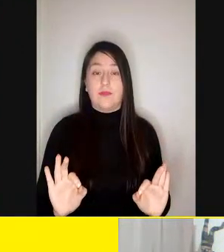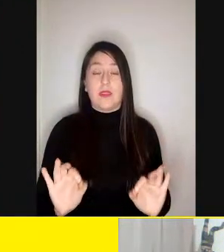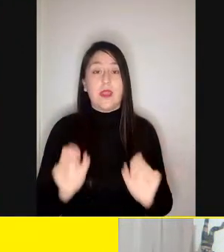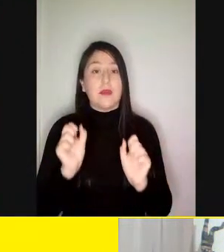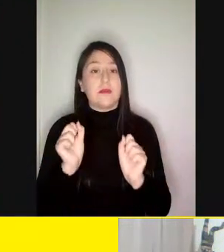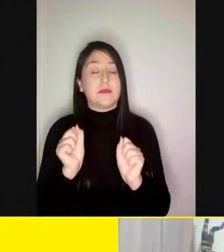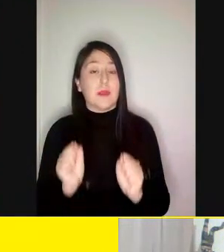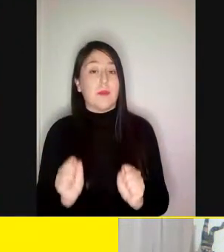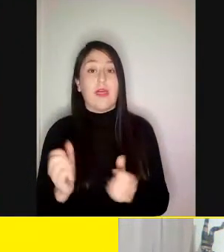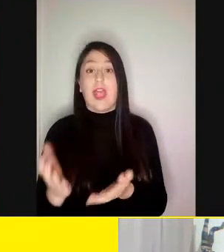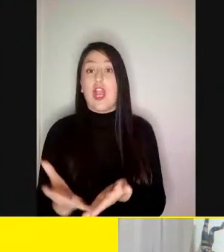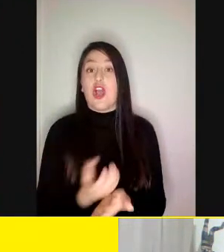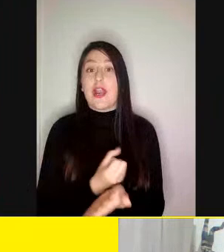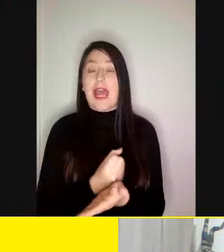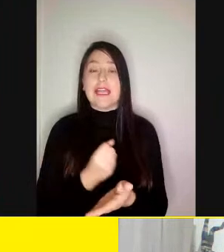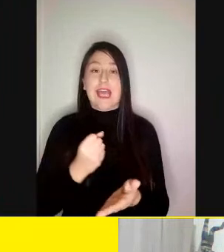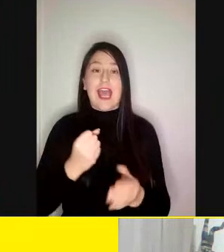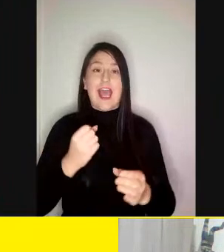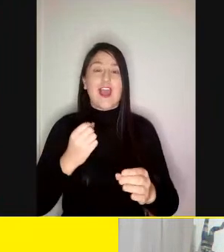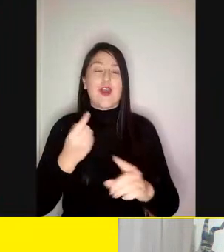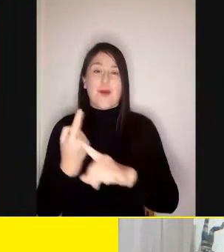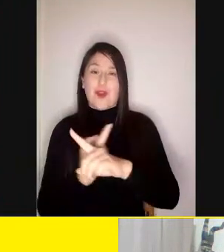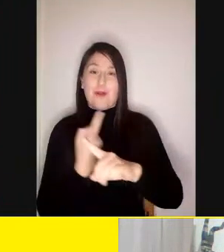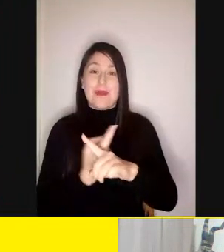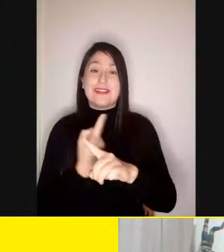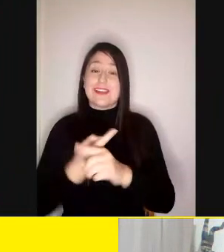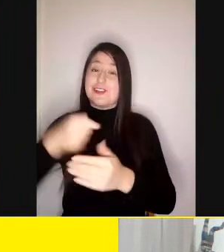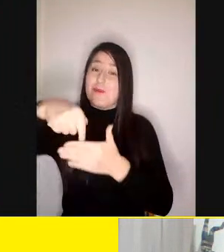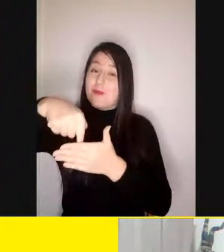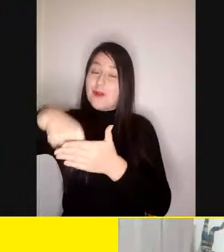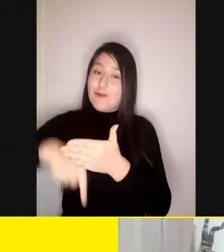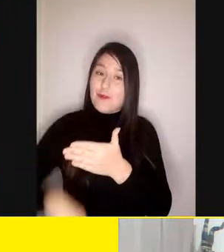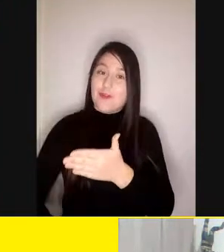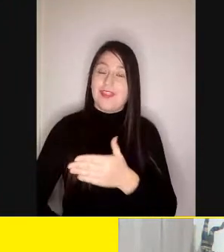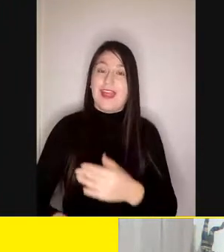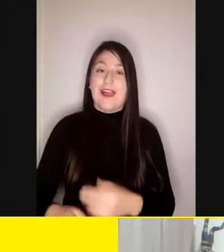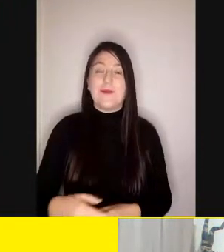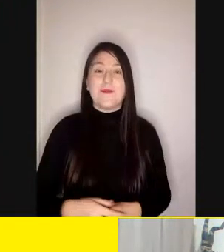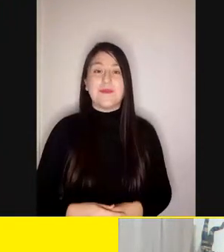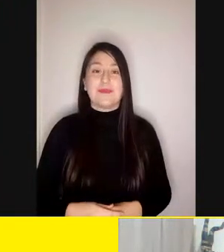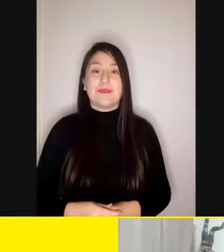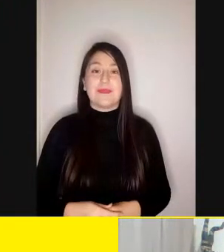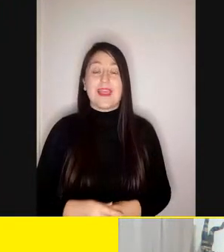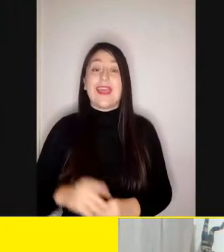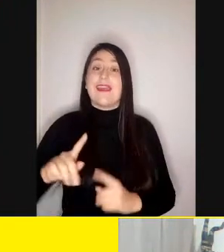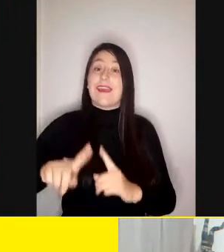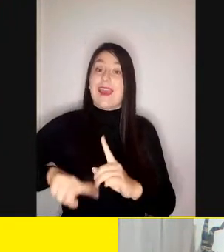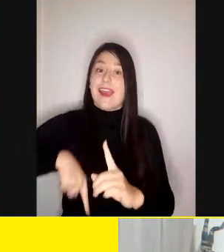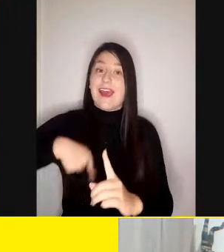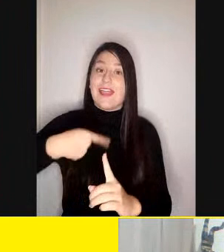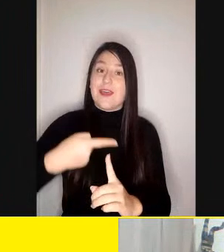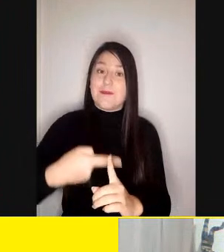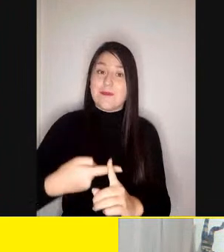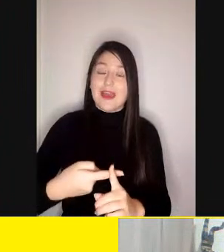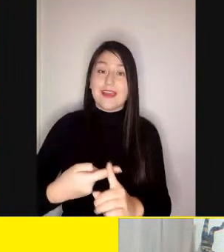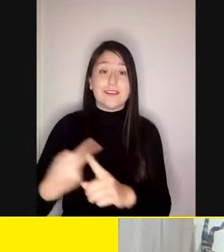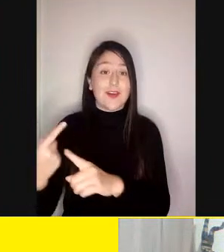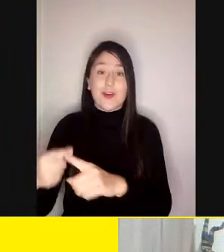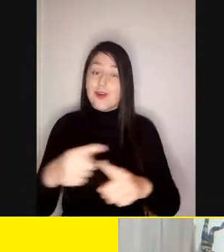profunda, el espacio suficiente para conversar y que además lleva otras cosas,